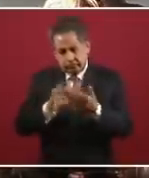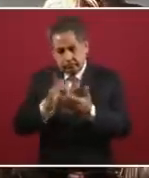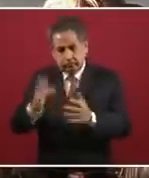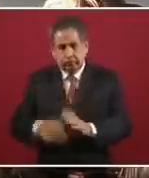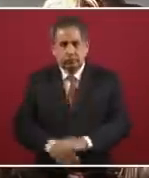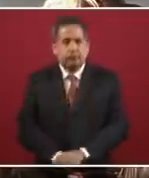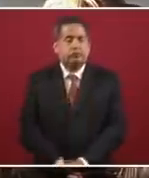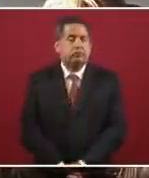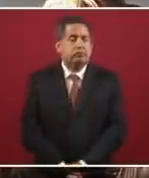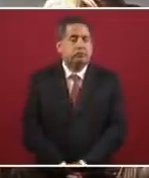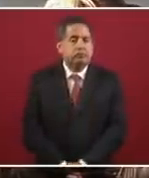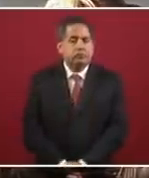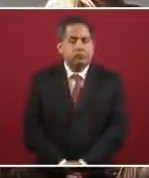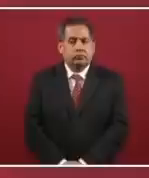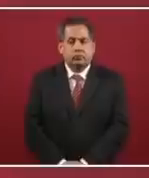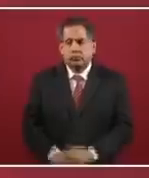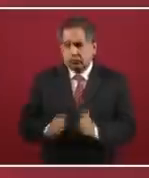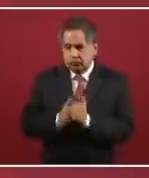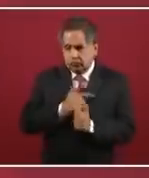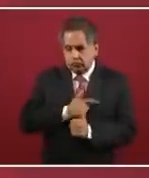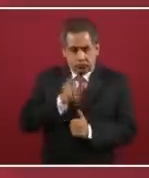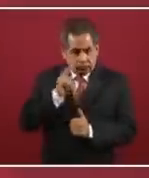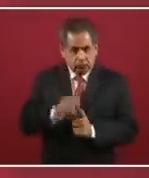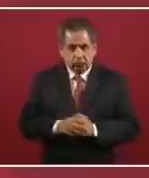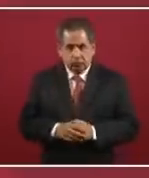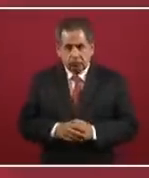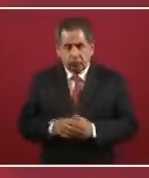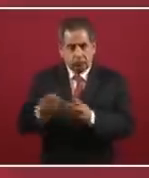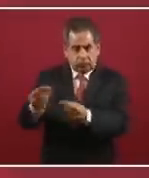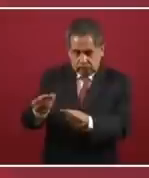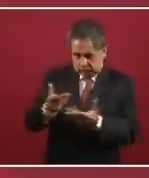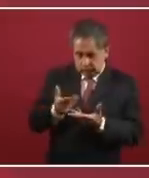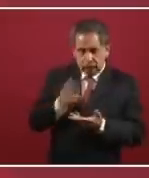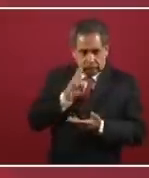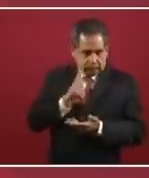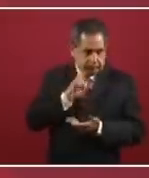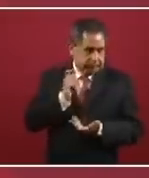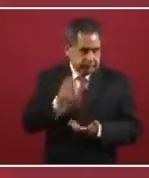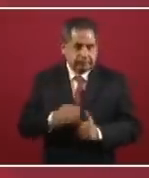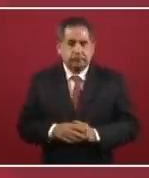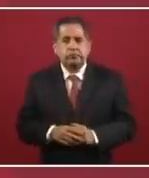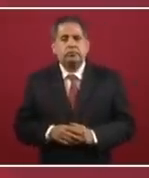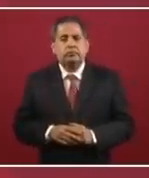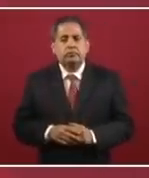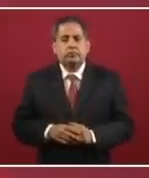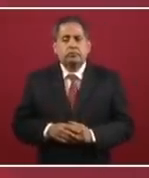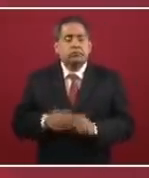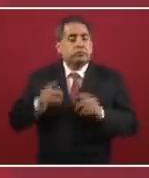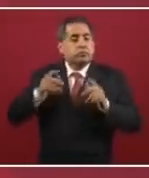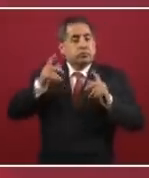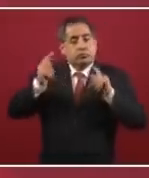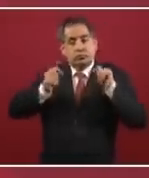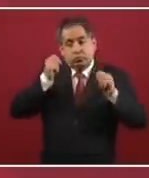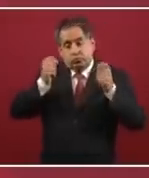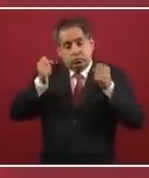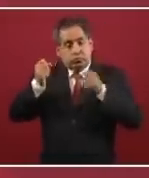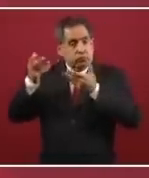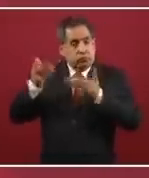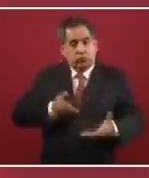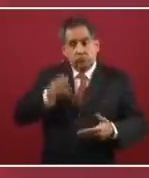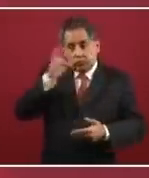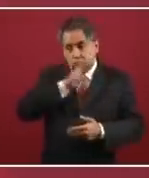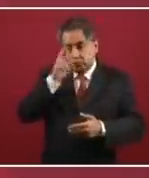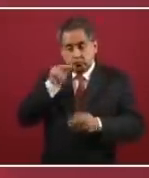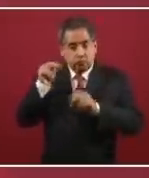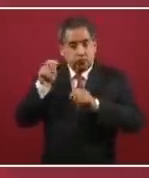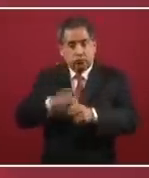gracias. Bueno, con mucho gusto me comparte usted la información. Tenemos un flujo turístico importante de Rusia a